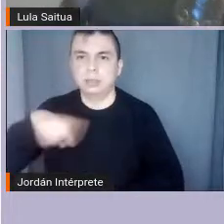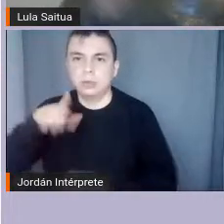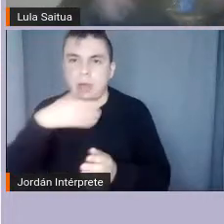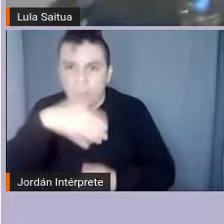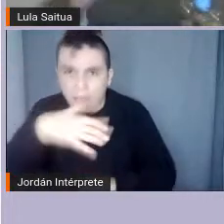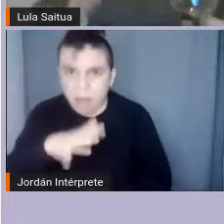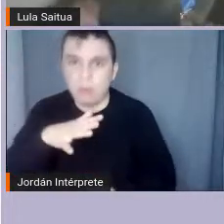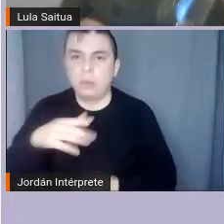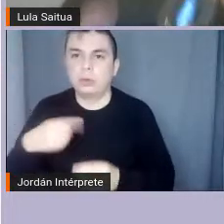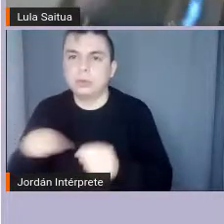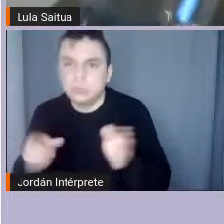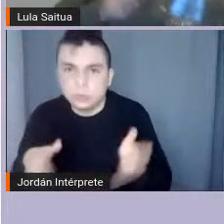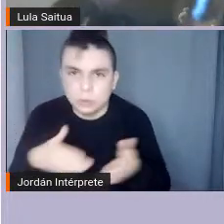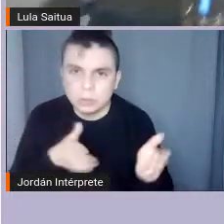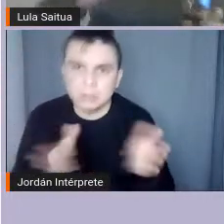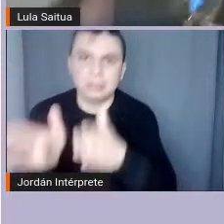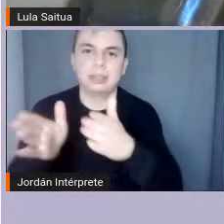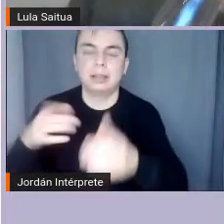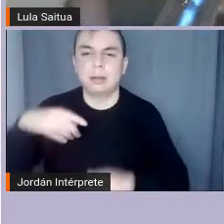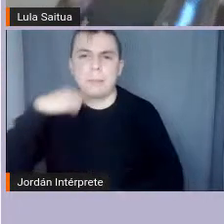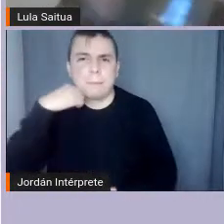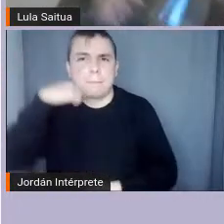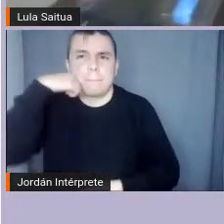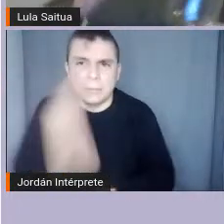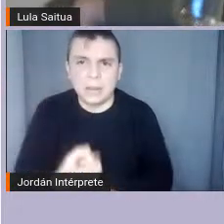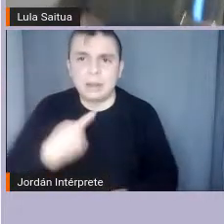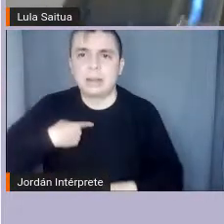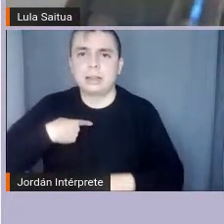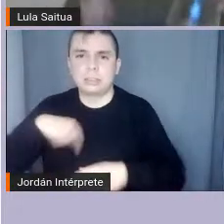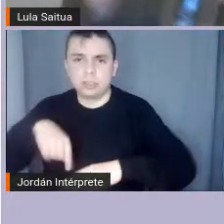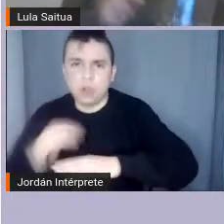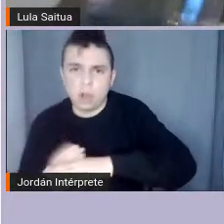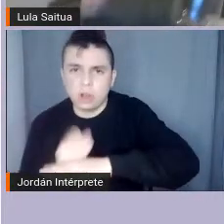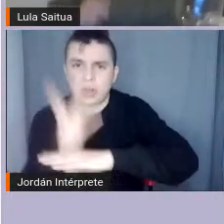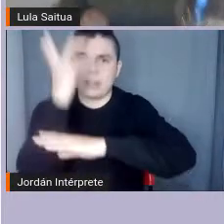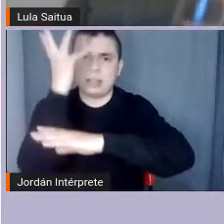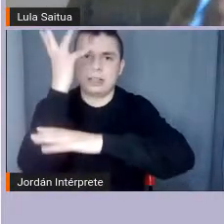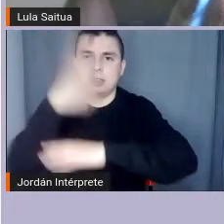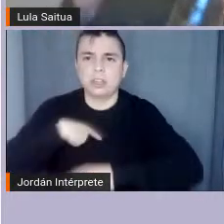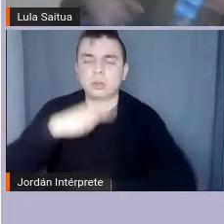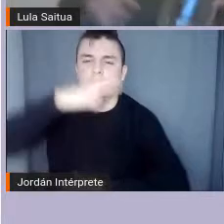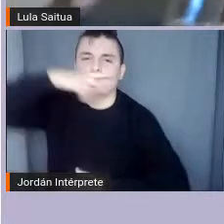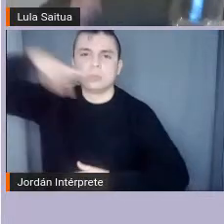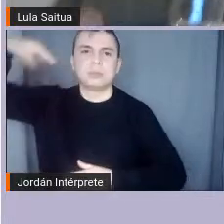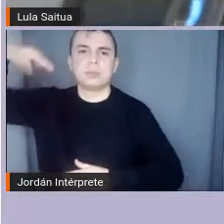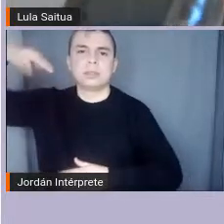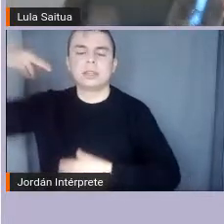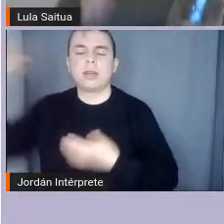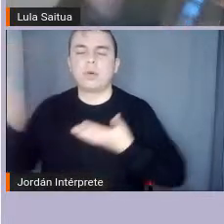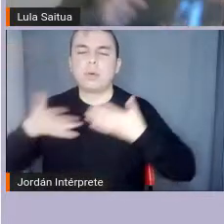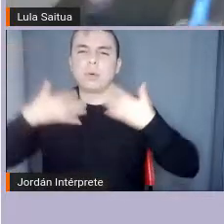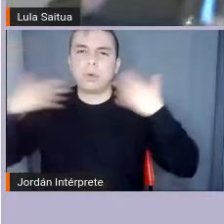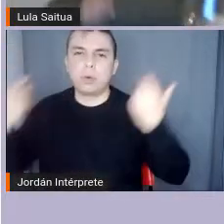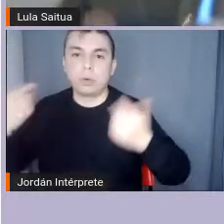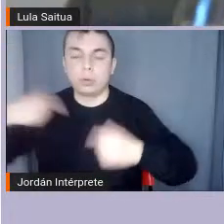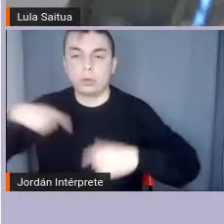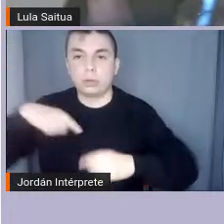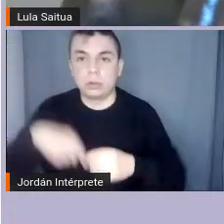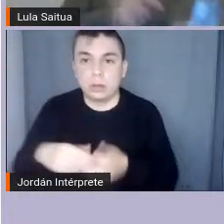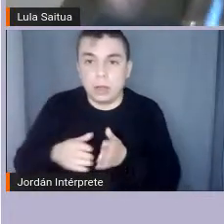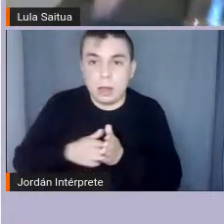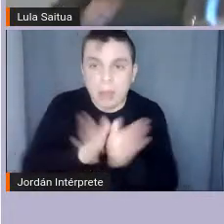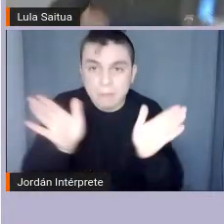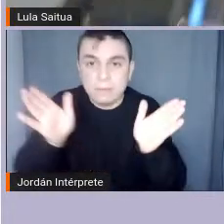tu sendero. Para que yo crezca perfumada y fresca. Abre